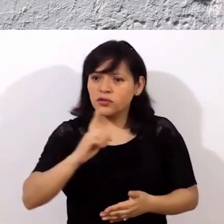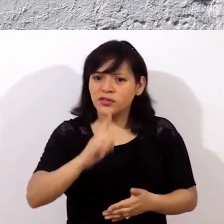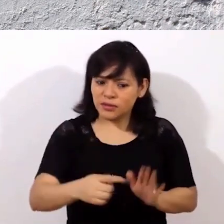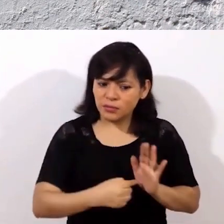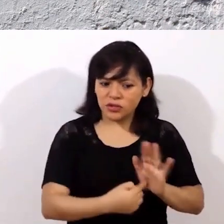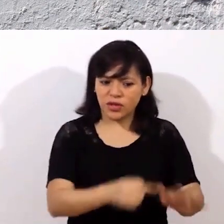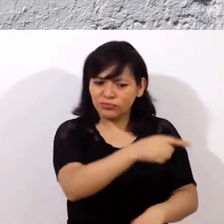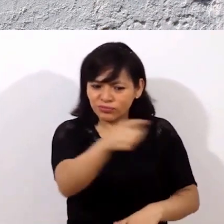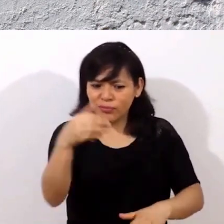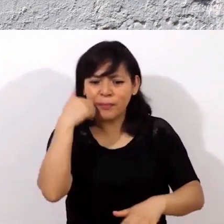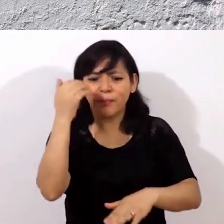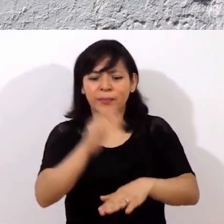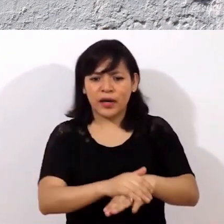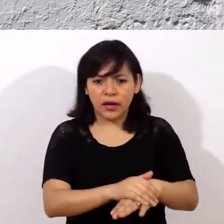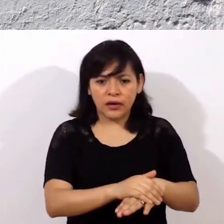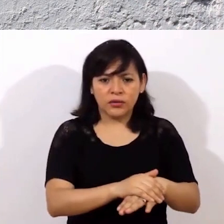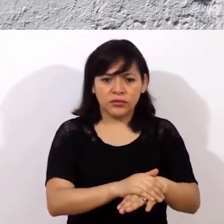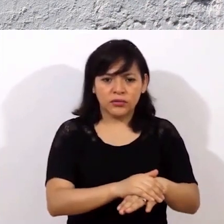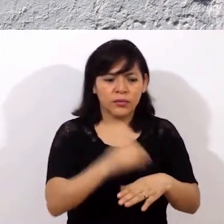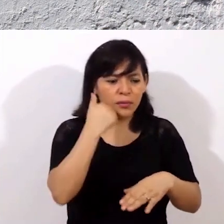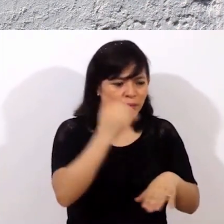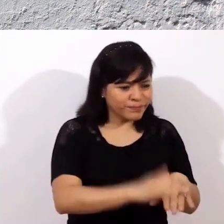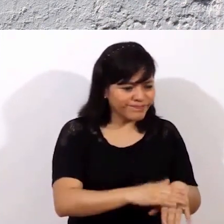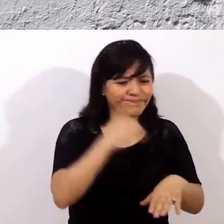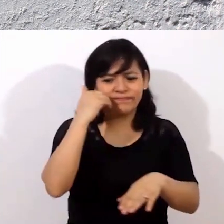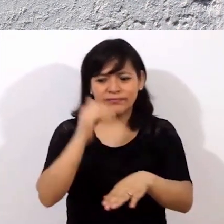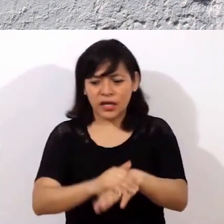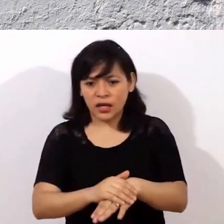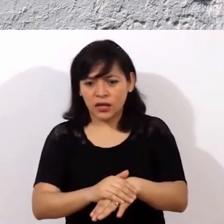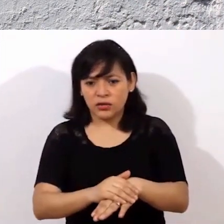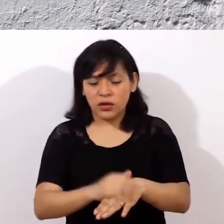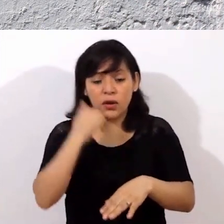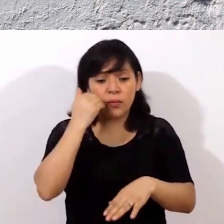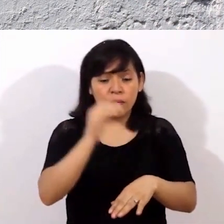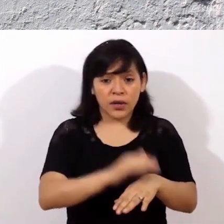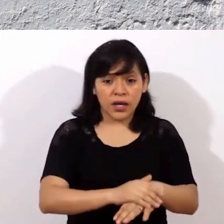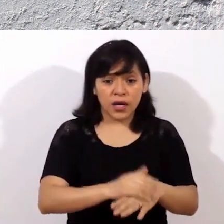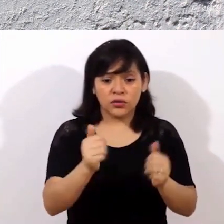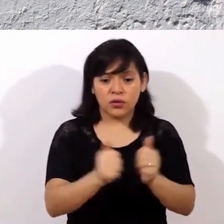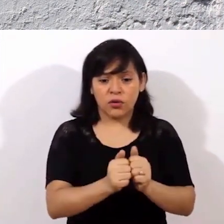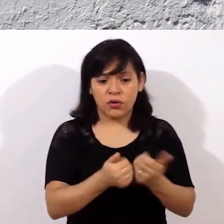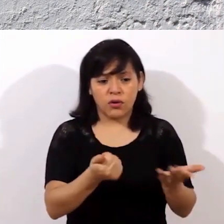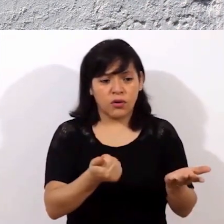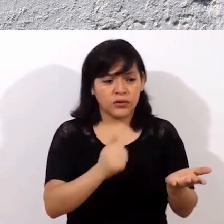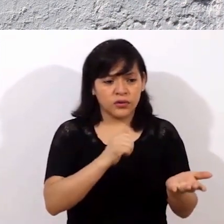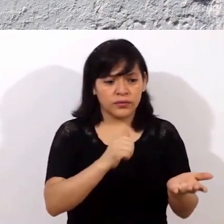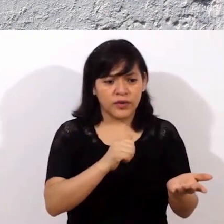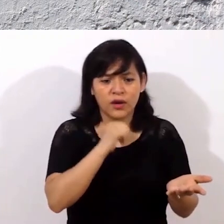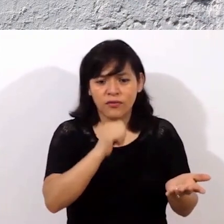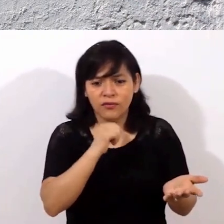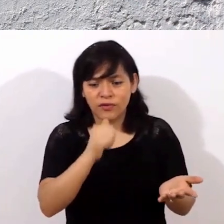los pecados específicos contra su pueblo. Pecados que tienen que ver básicamente con